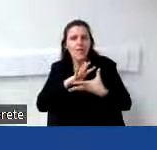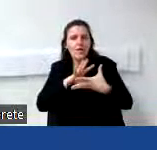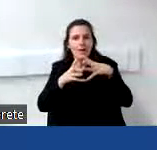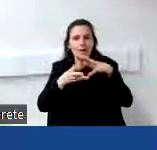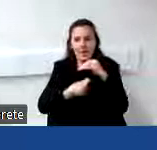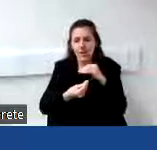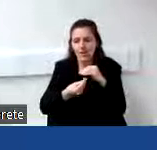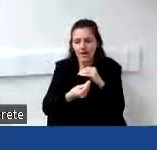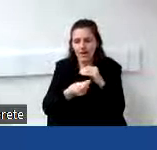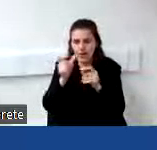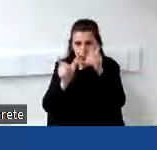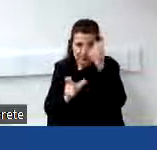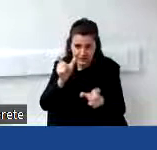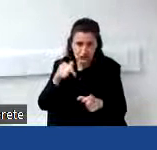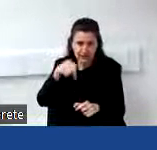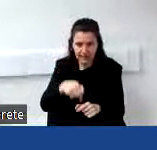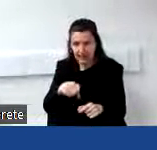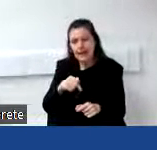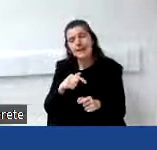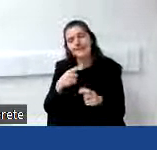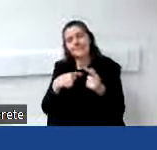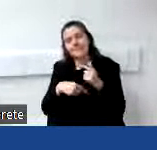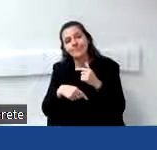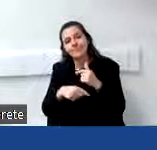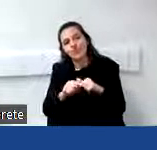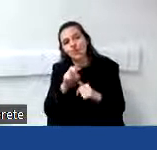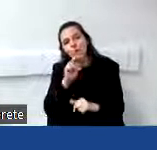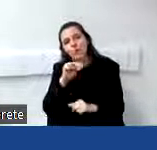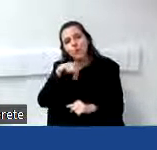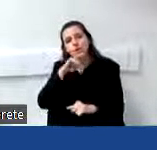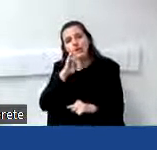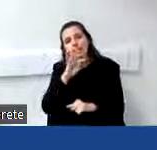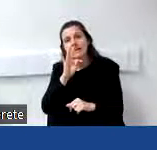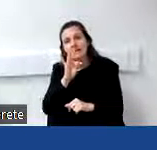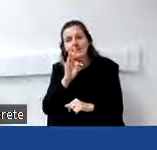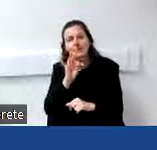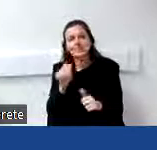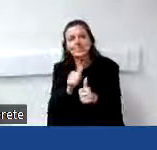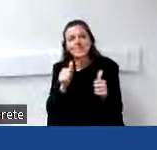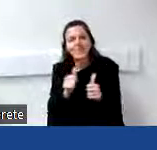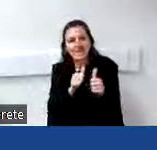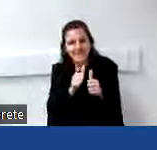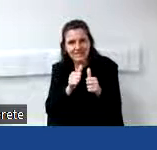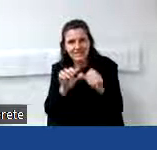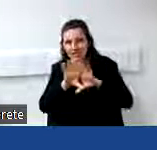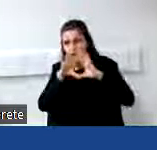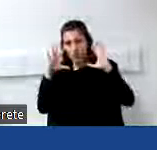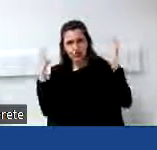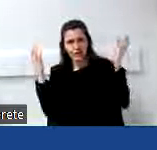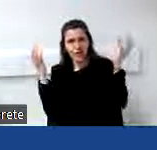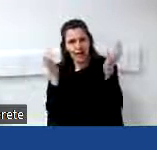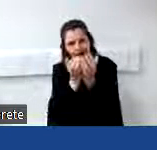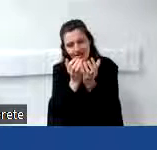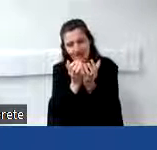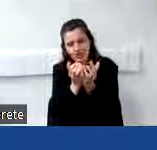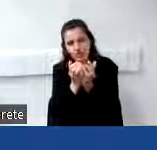UNIT lo que hace es tomar normativas internacionales y adaptarlas a las condiciones de nuestro país. O sea, por